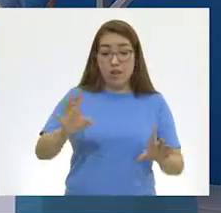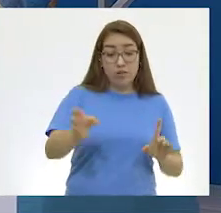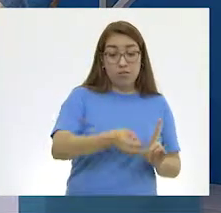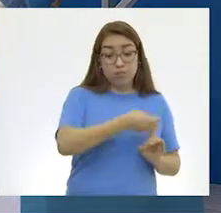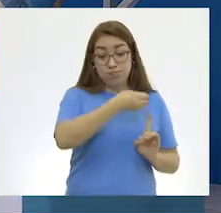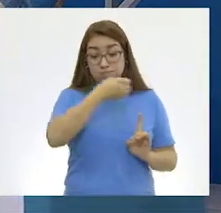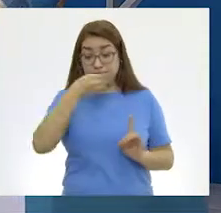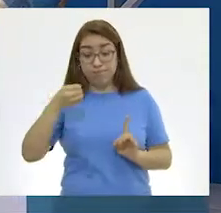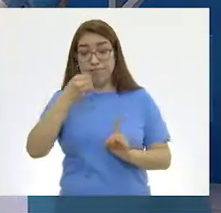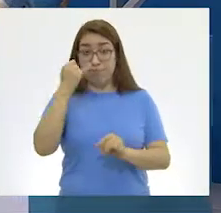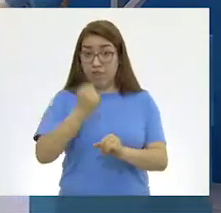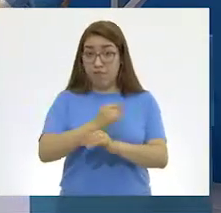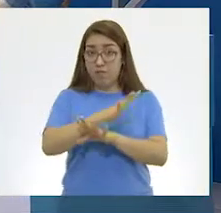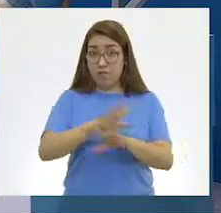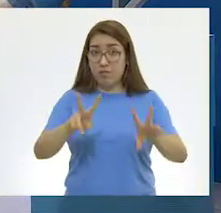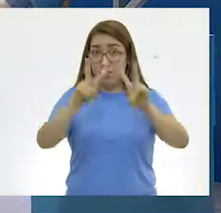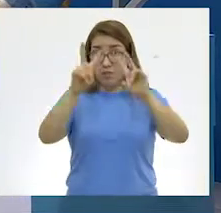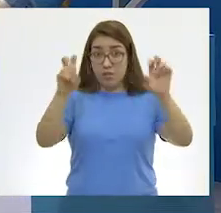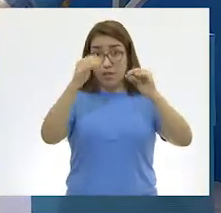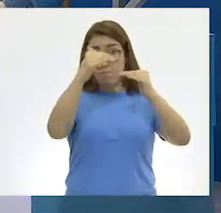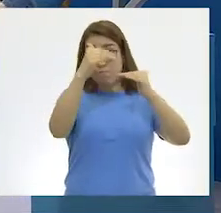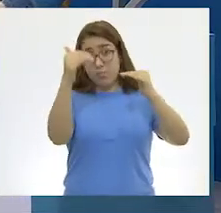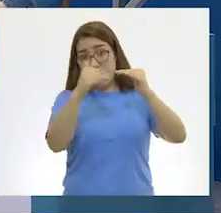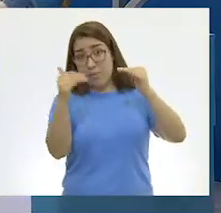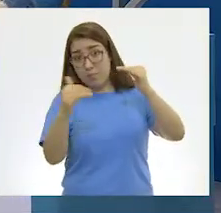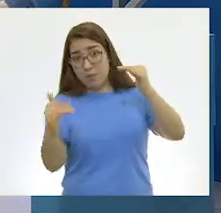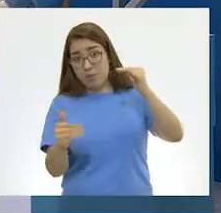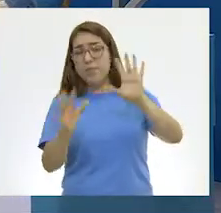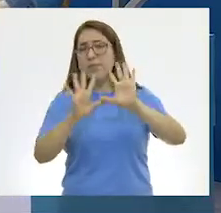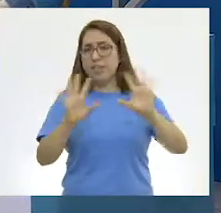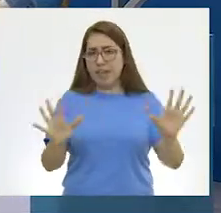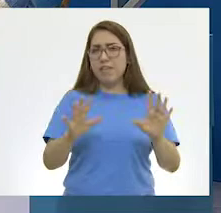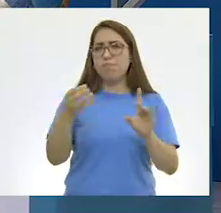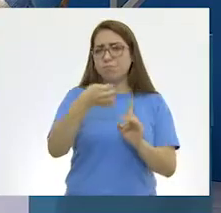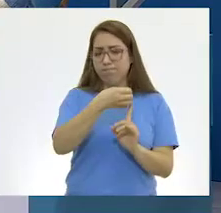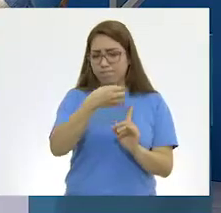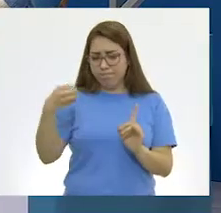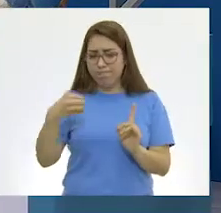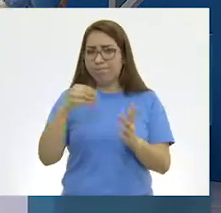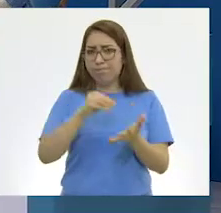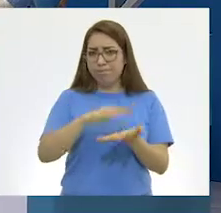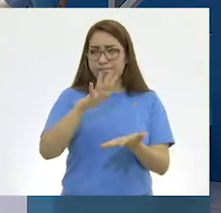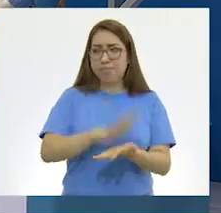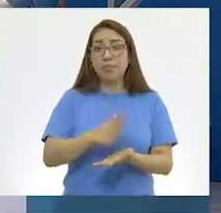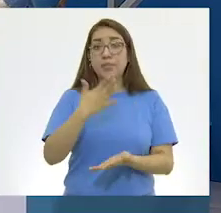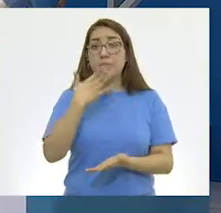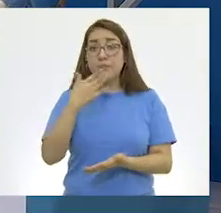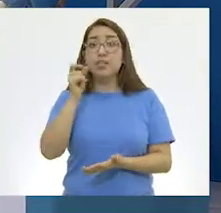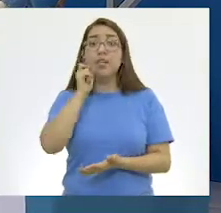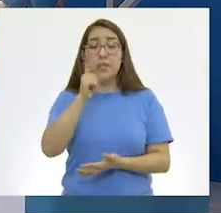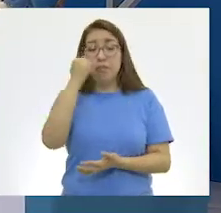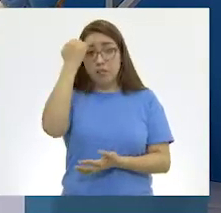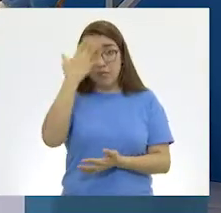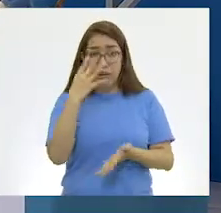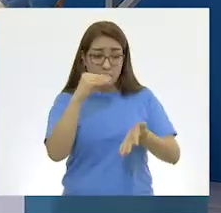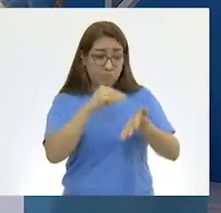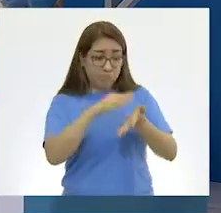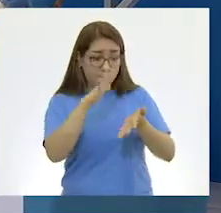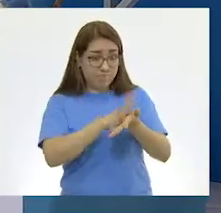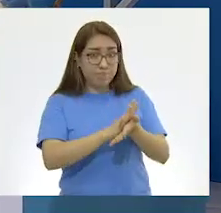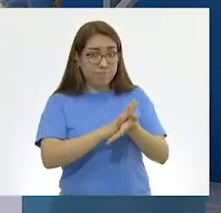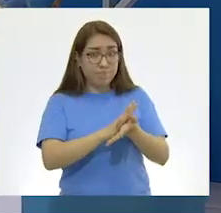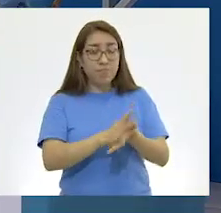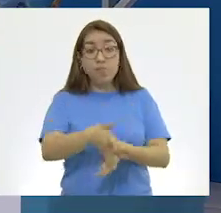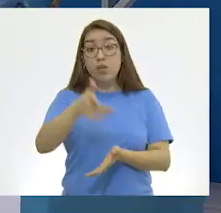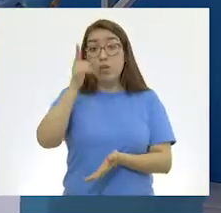información en temas y subtemas. Redactamos ya algunas oraciones e incluso las ilustramos con las imágenes que encontramos.